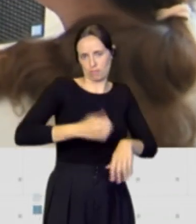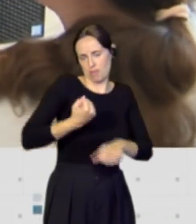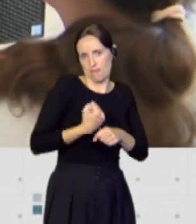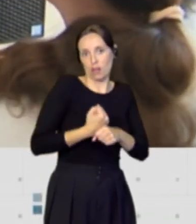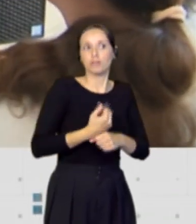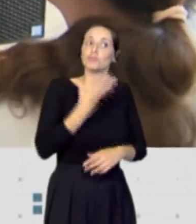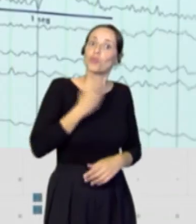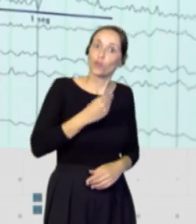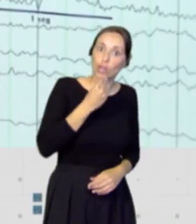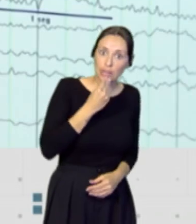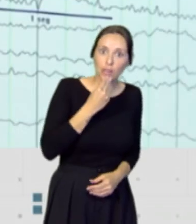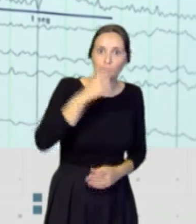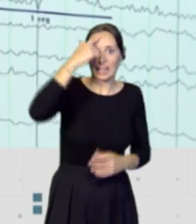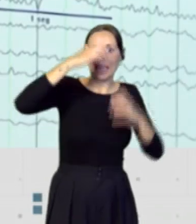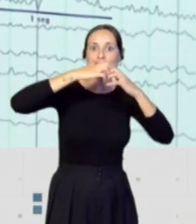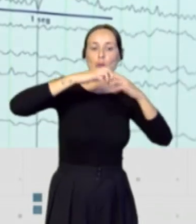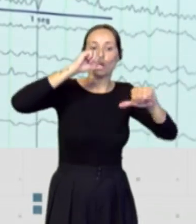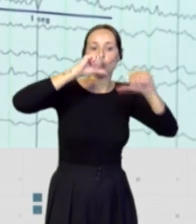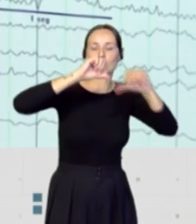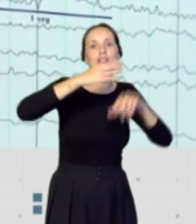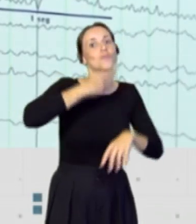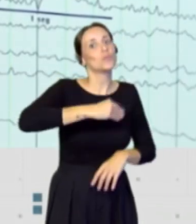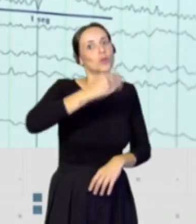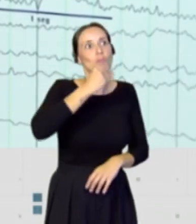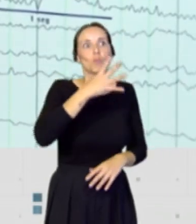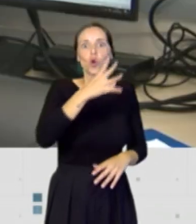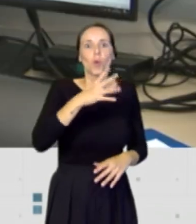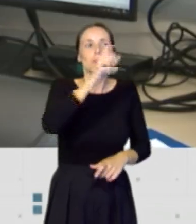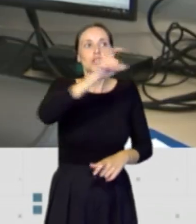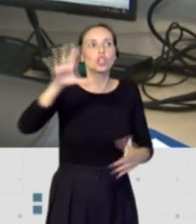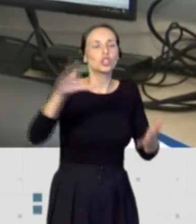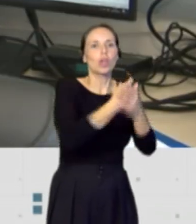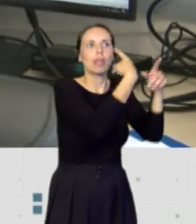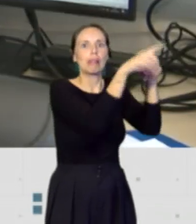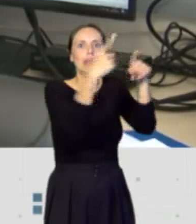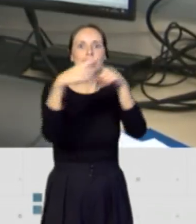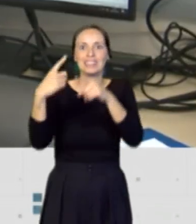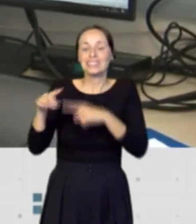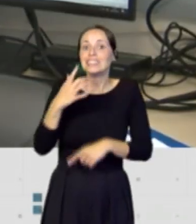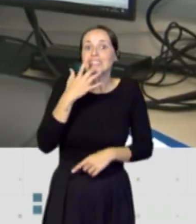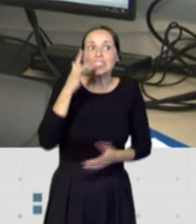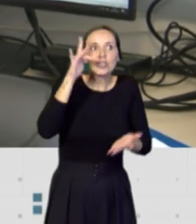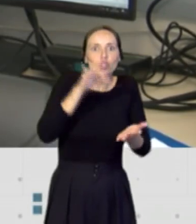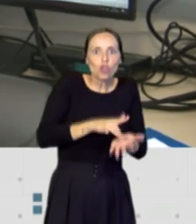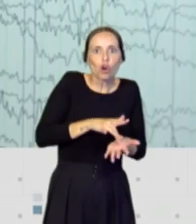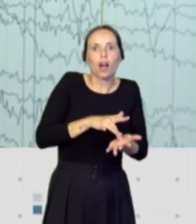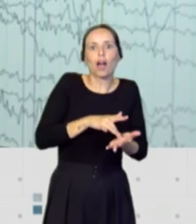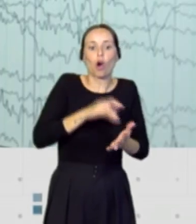cirugía de la epilepsia porque nunca hay dos cirugías iguales y hay muchas maneras de atacar un paciente